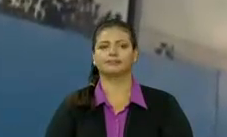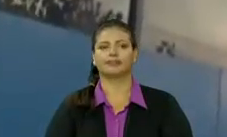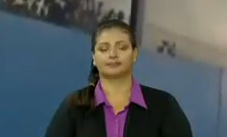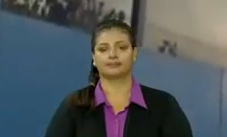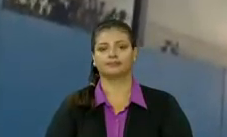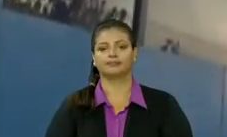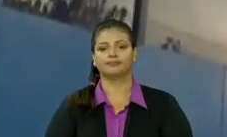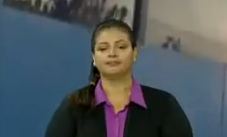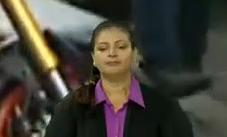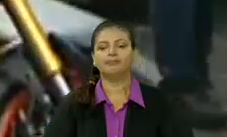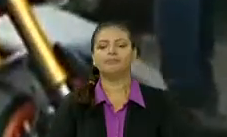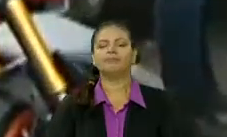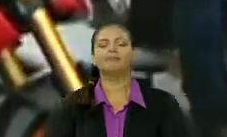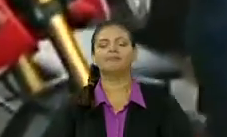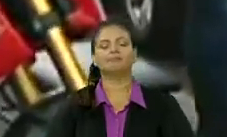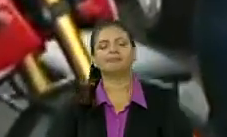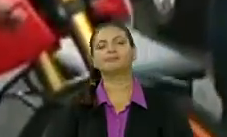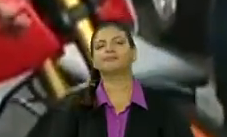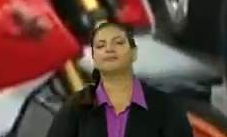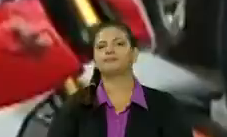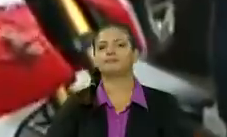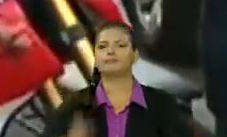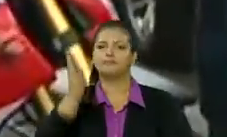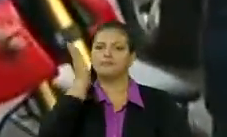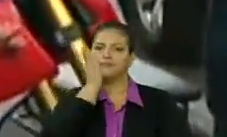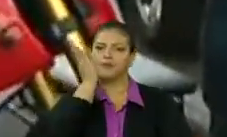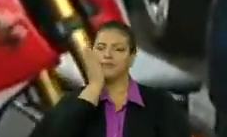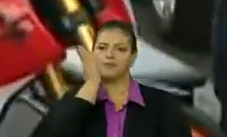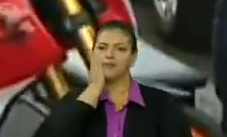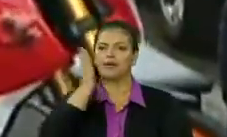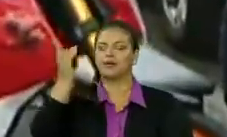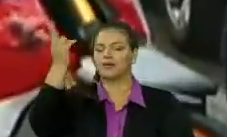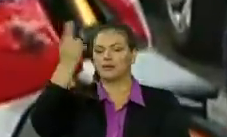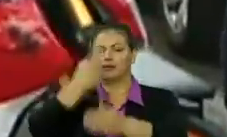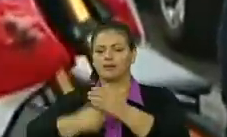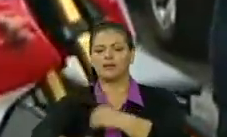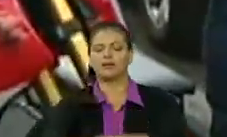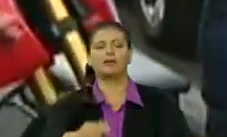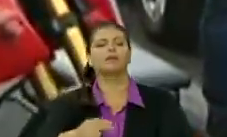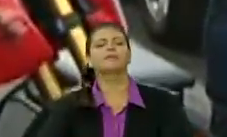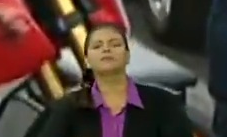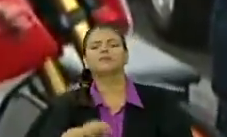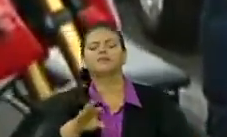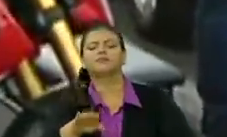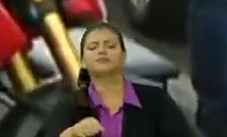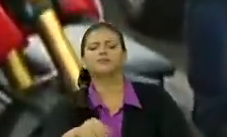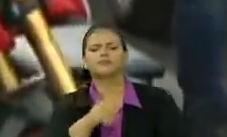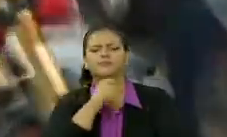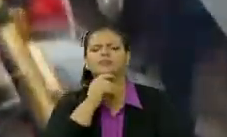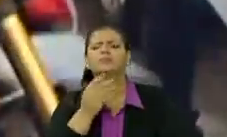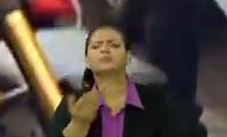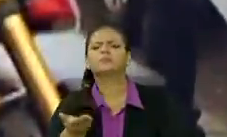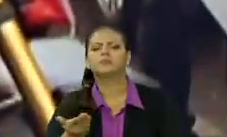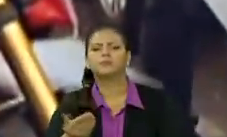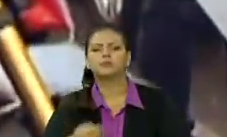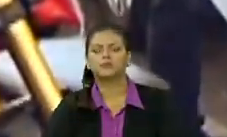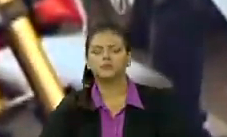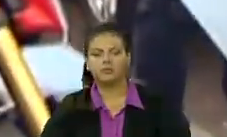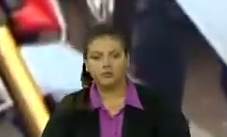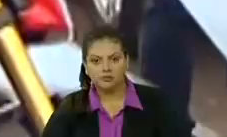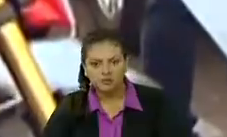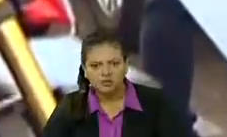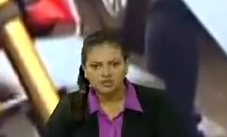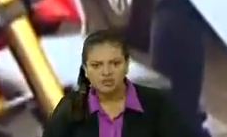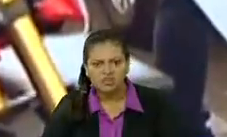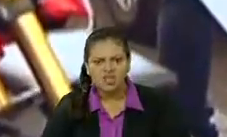la presunta violación a quien era su hijastra y salió de la casa con destino desconocido Por varios meses logró esconderse, tal vez